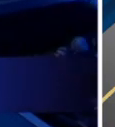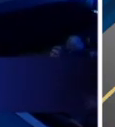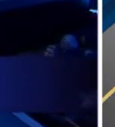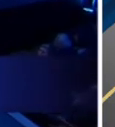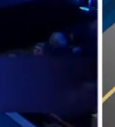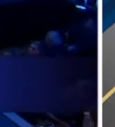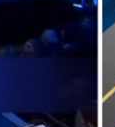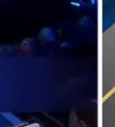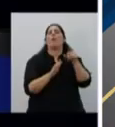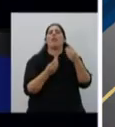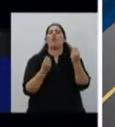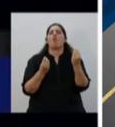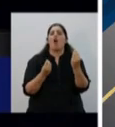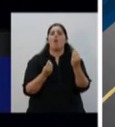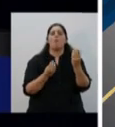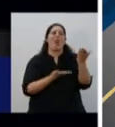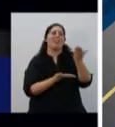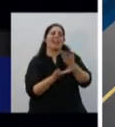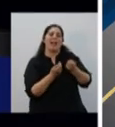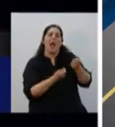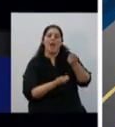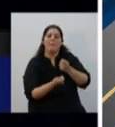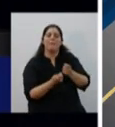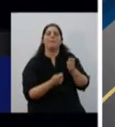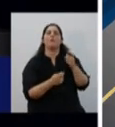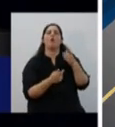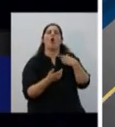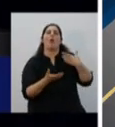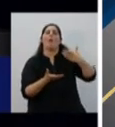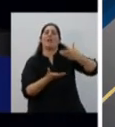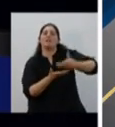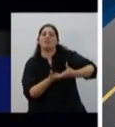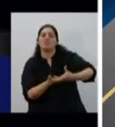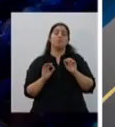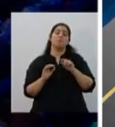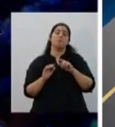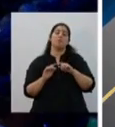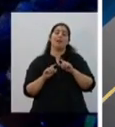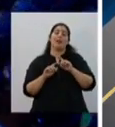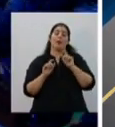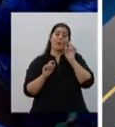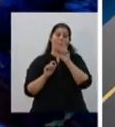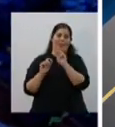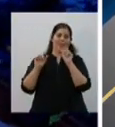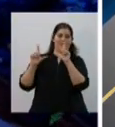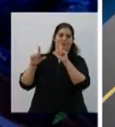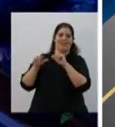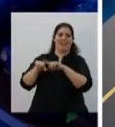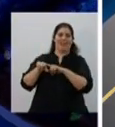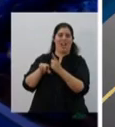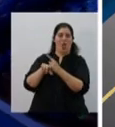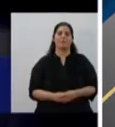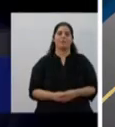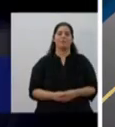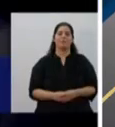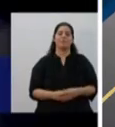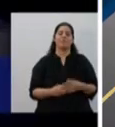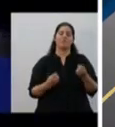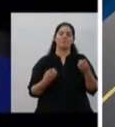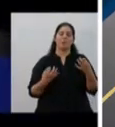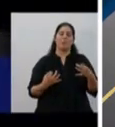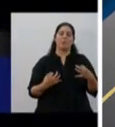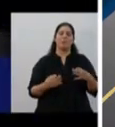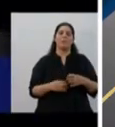Caño? Y luego lo más interesante es, ¿ayudan los debates a generar una ciudadanía más informada? Y esto es, ¿incrementan su nivel de conocimiento